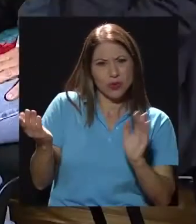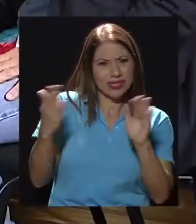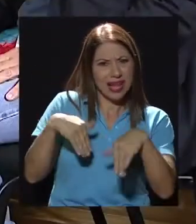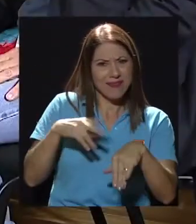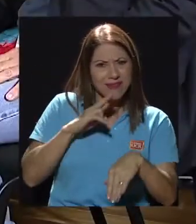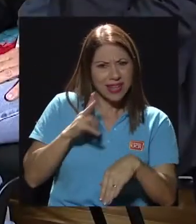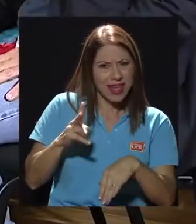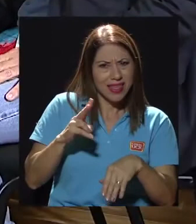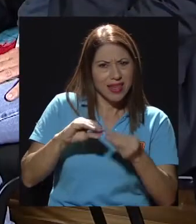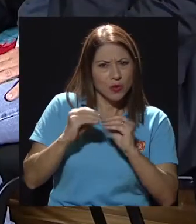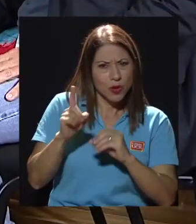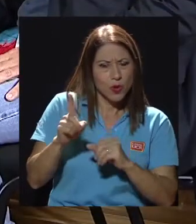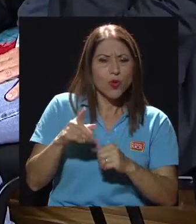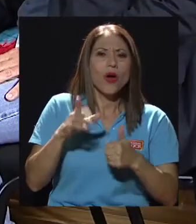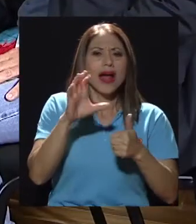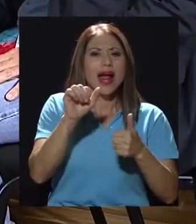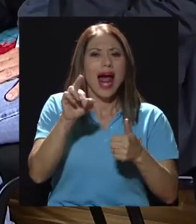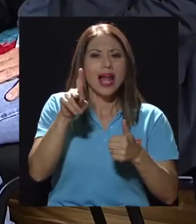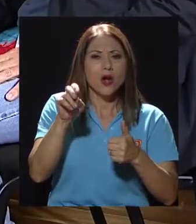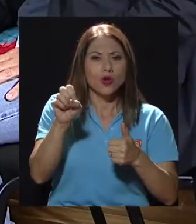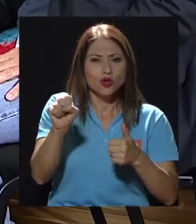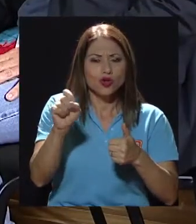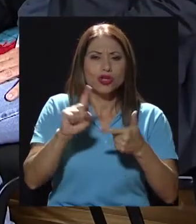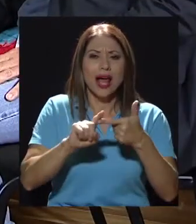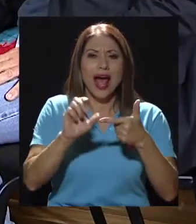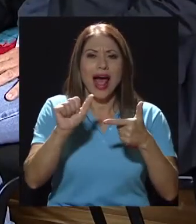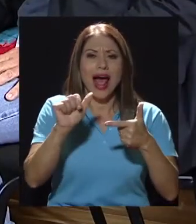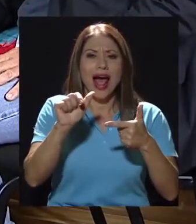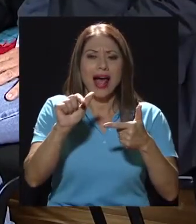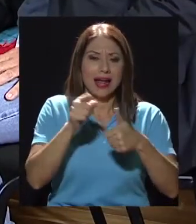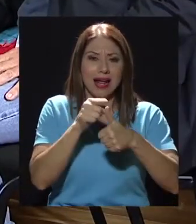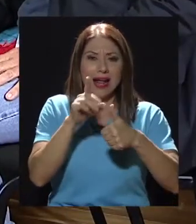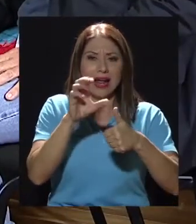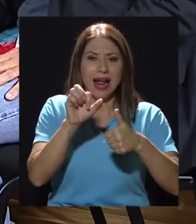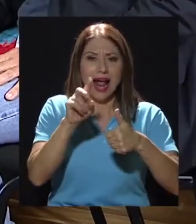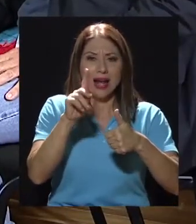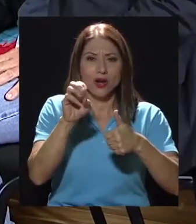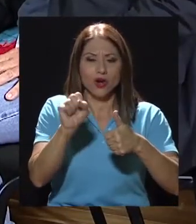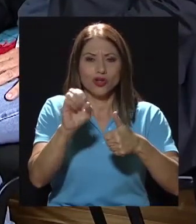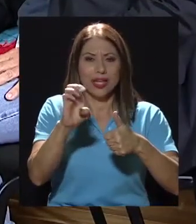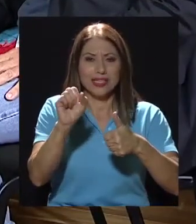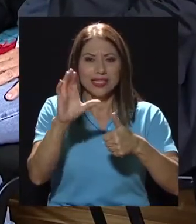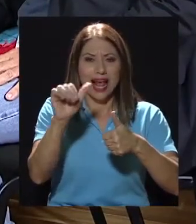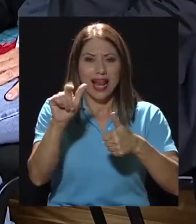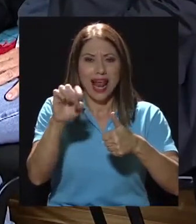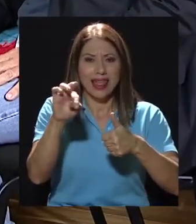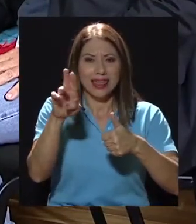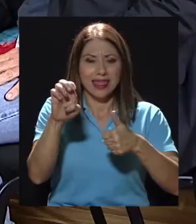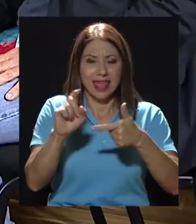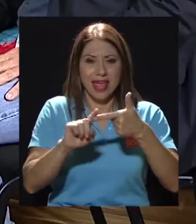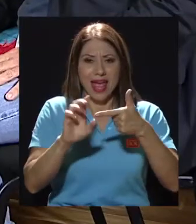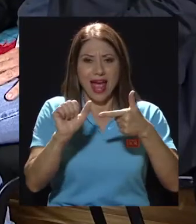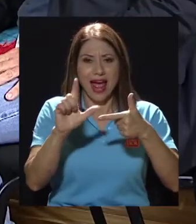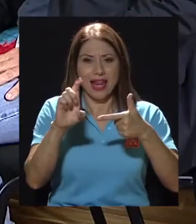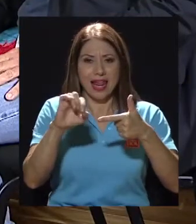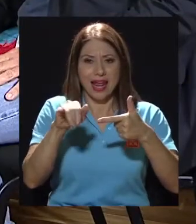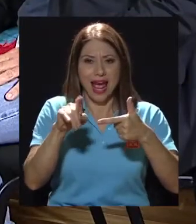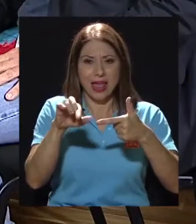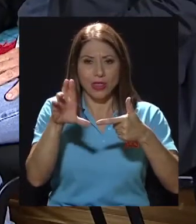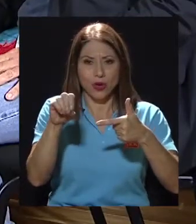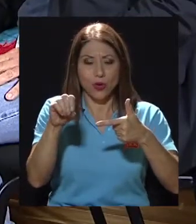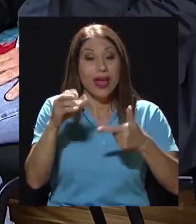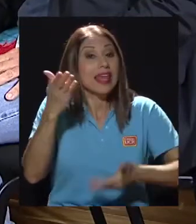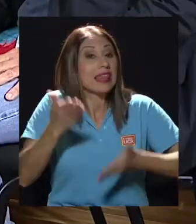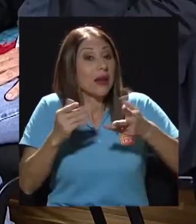uno, ¿verdad? Está Carlos, está Carlos Alejandro. Carlos Escalante era el que estaba con... Tal vez iniciar con la primera sinfonía de